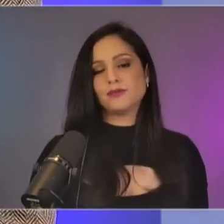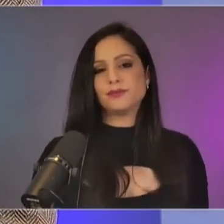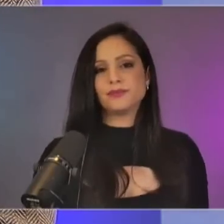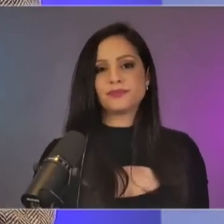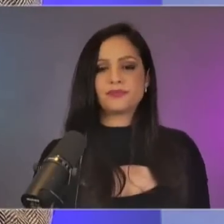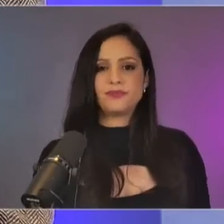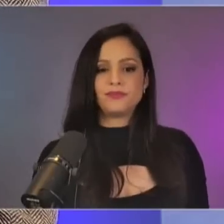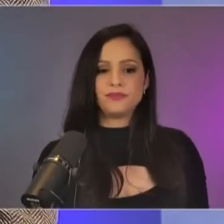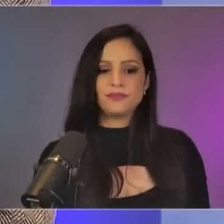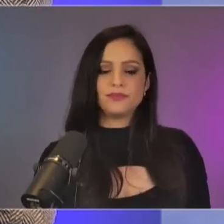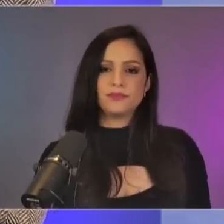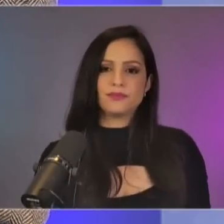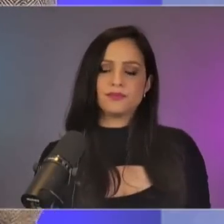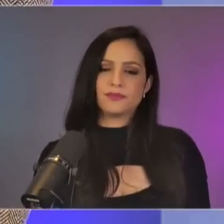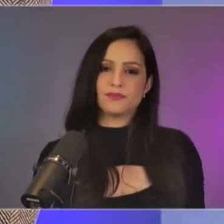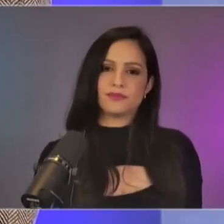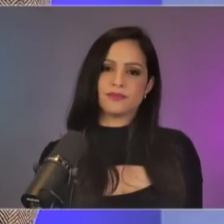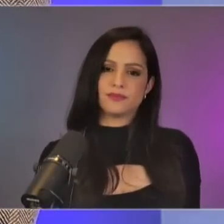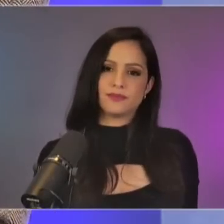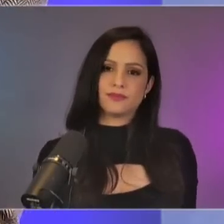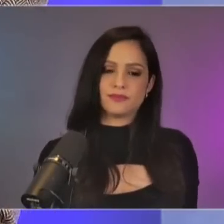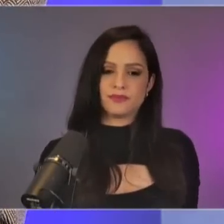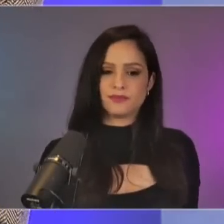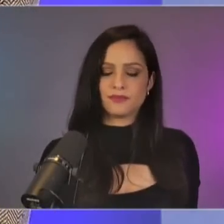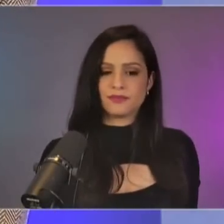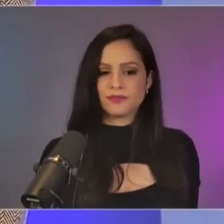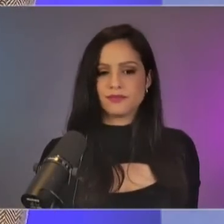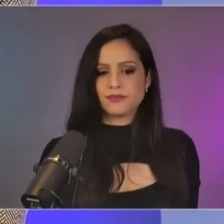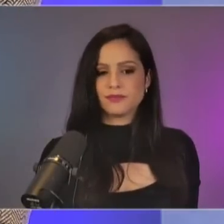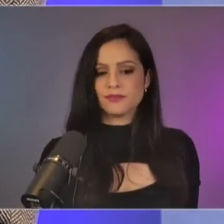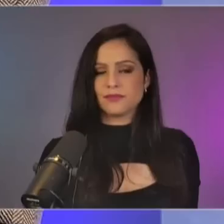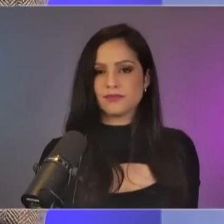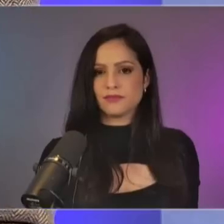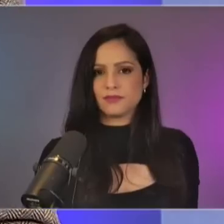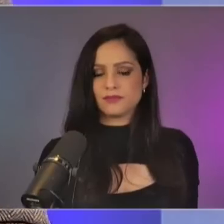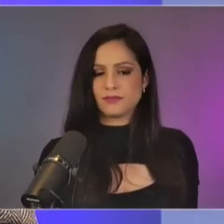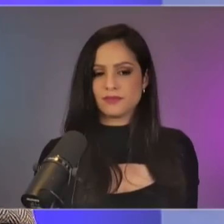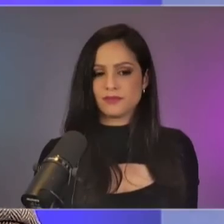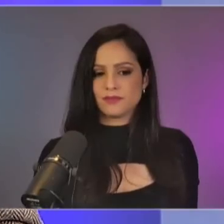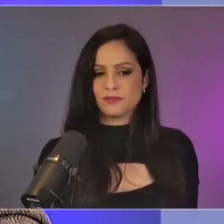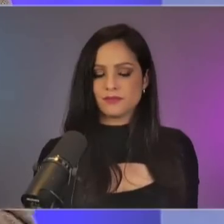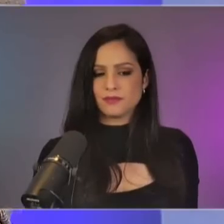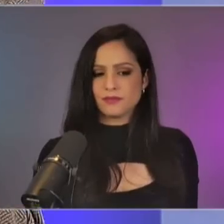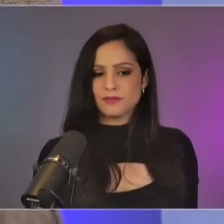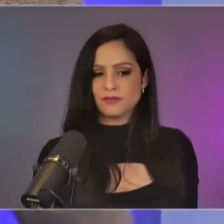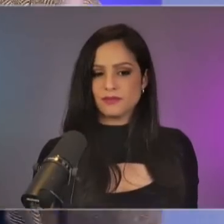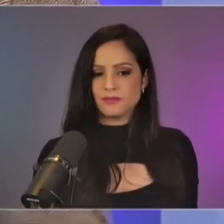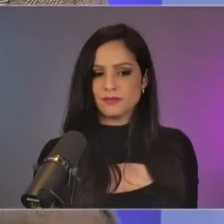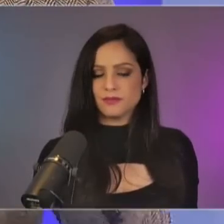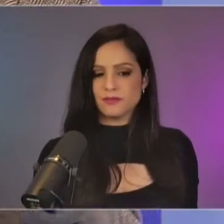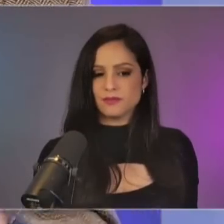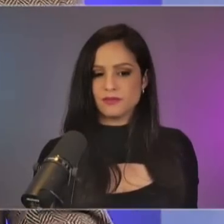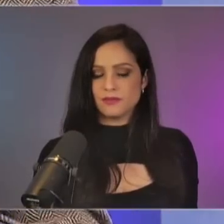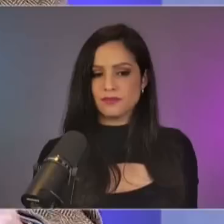especialicé justamente en eso y tomé un curso el curso que yo tomé forma parte de una de las partes del Médico estéticos déjeme terminar